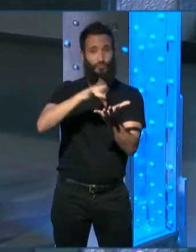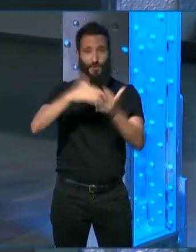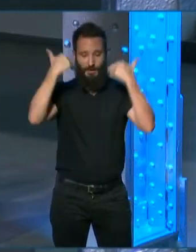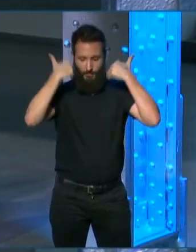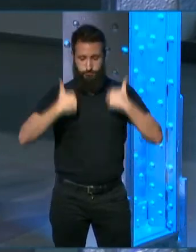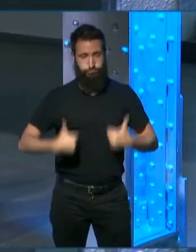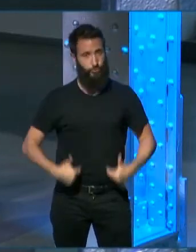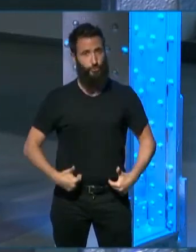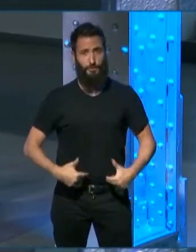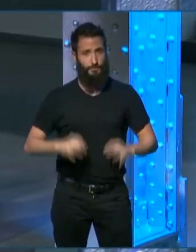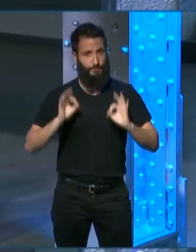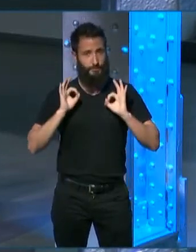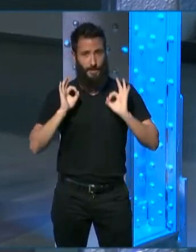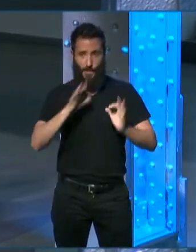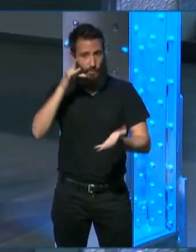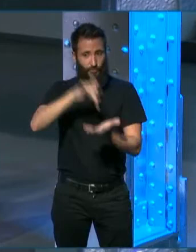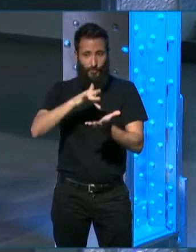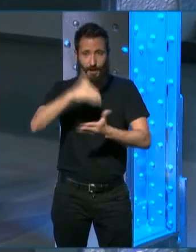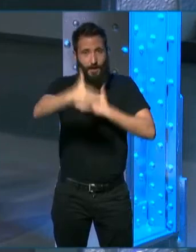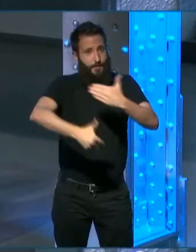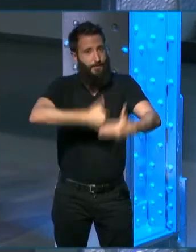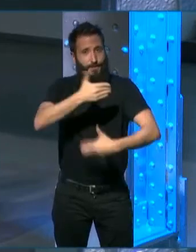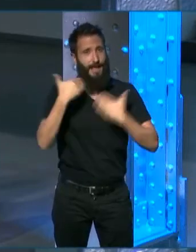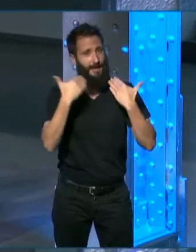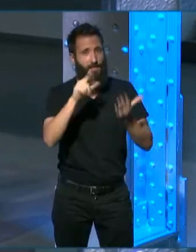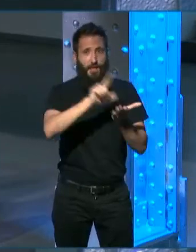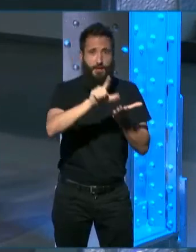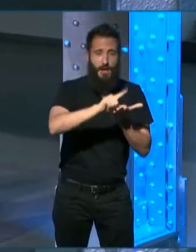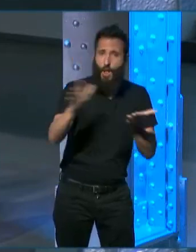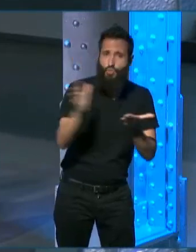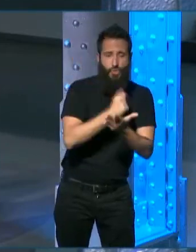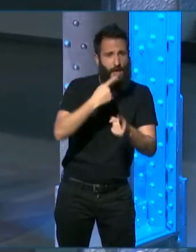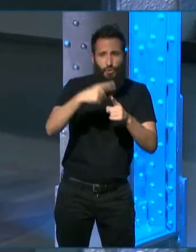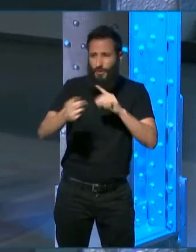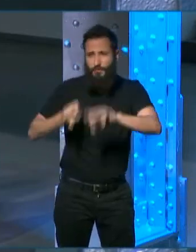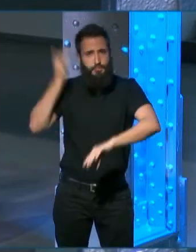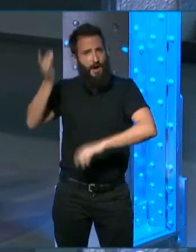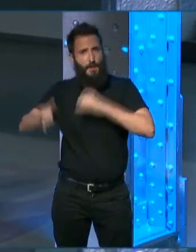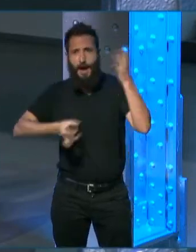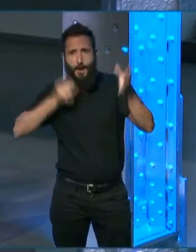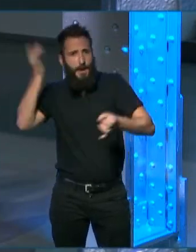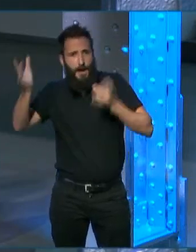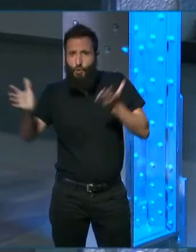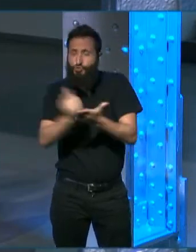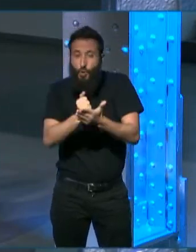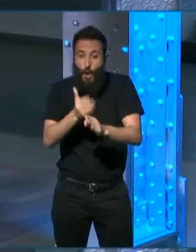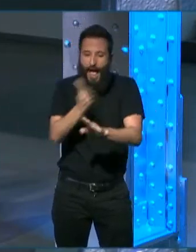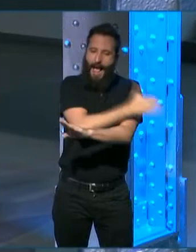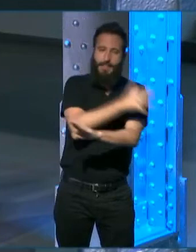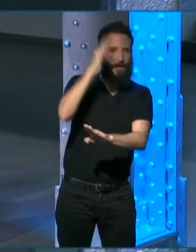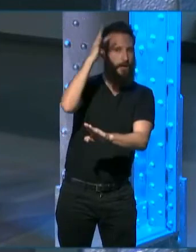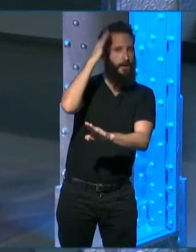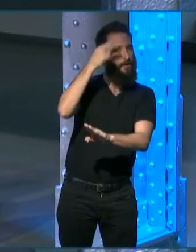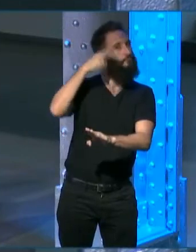nos ha hecho avanzar, porque todo lo que se ha inventado, todo lo que se ha creado, se ha imaginado antes. O sea